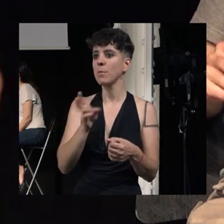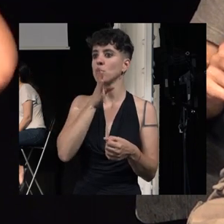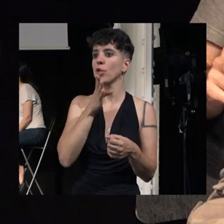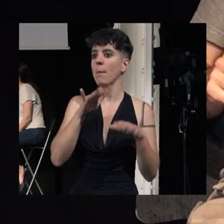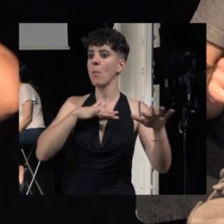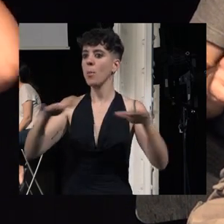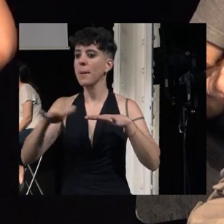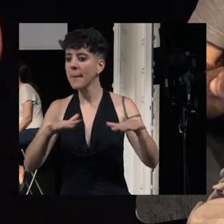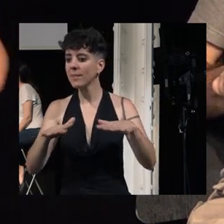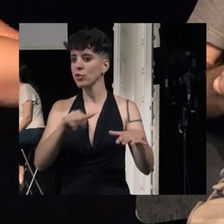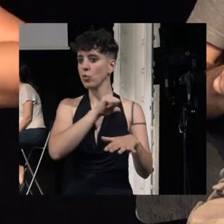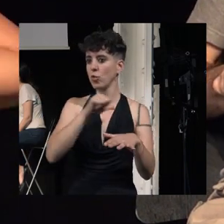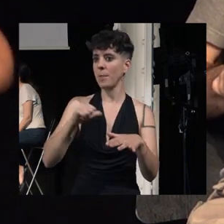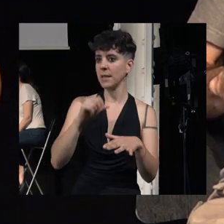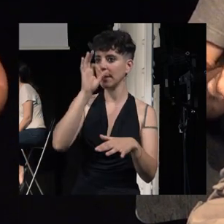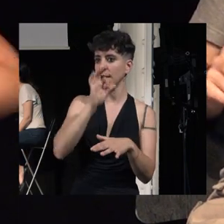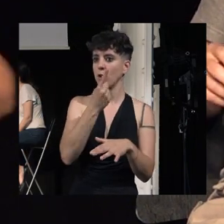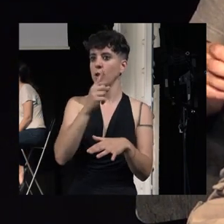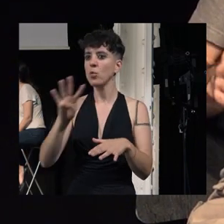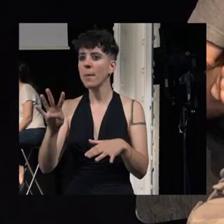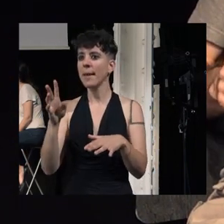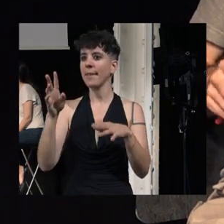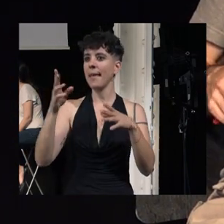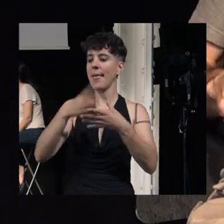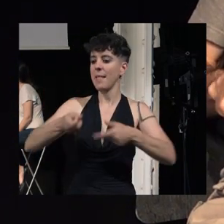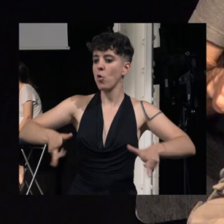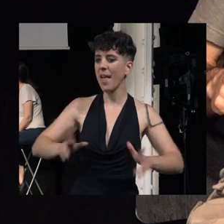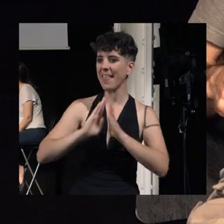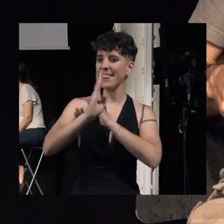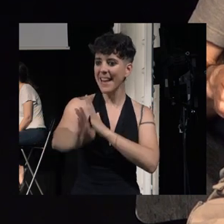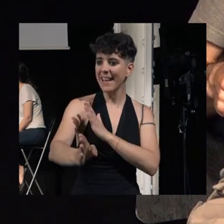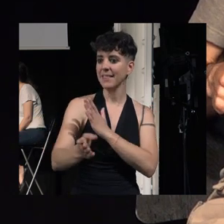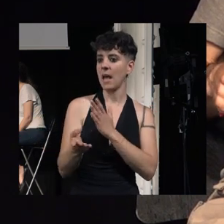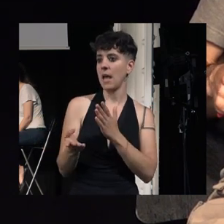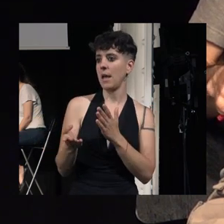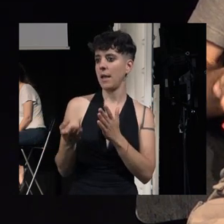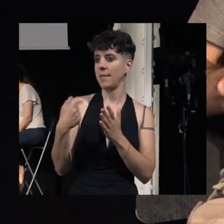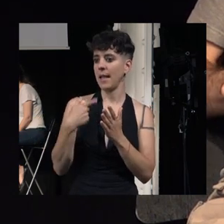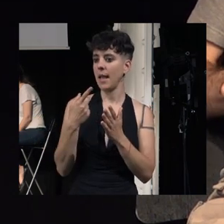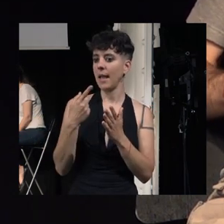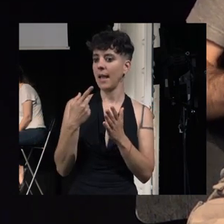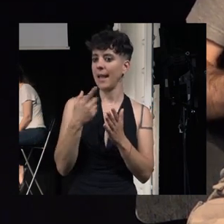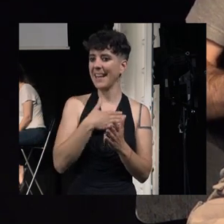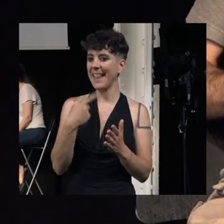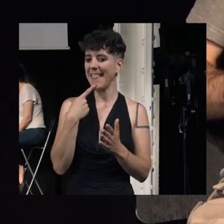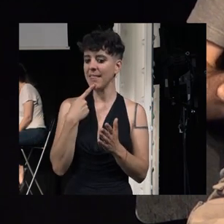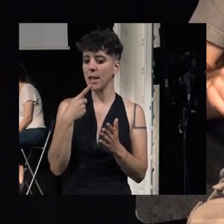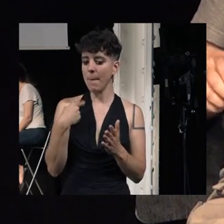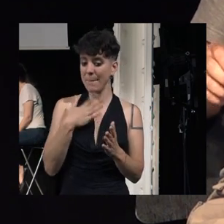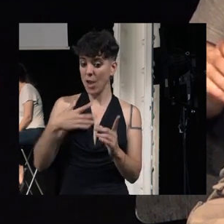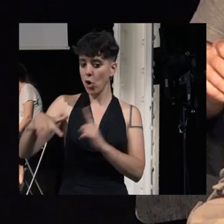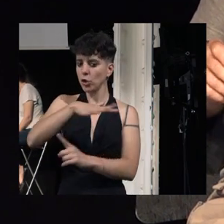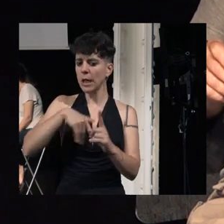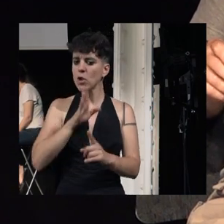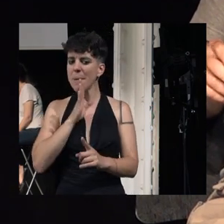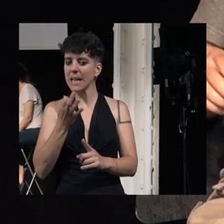del siglo XIX, de Proudhon, de lo que sería la democracia directa, de incidir, tomar tus decisiones sobre lo que pasa en tu contexto.